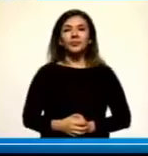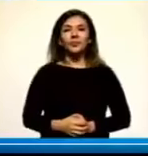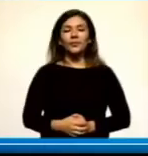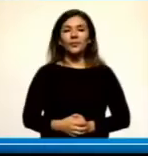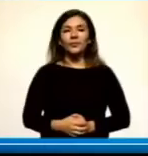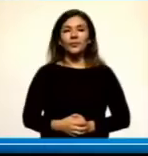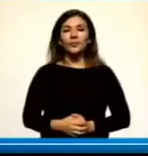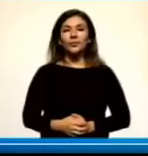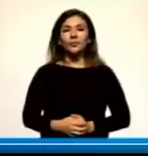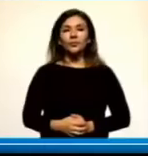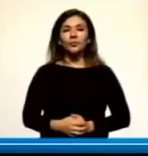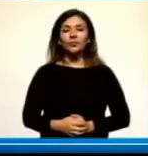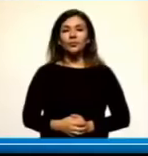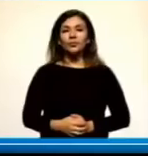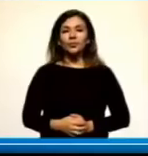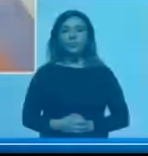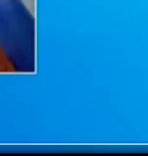10,